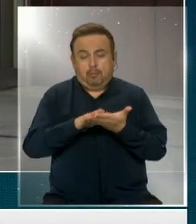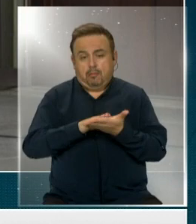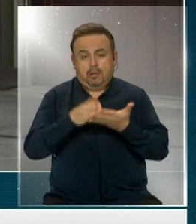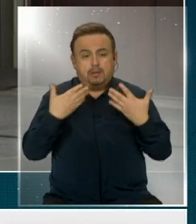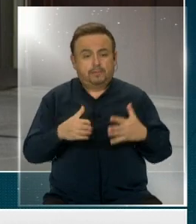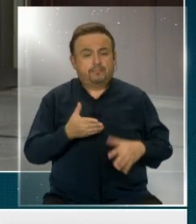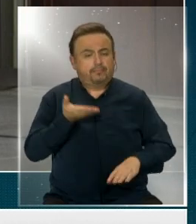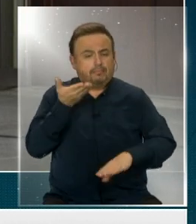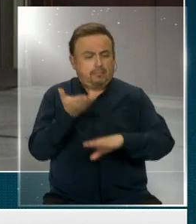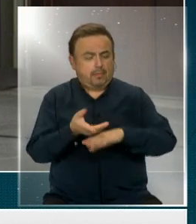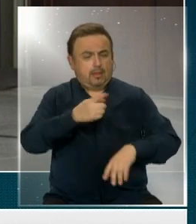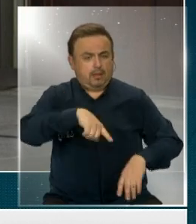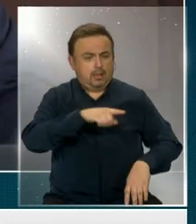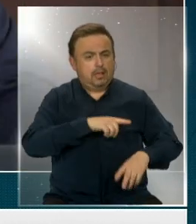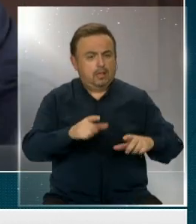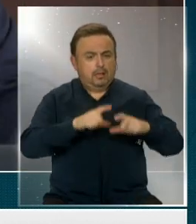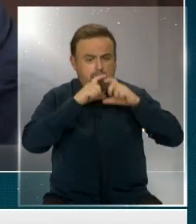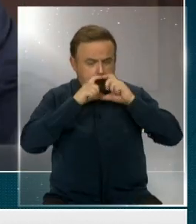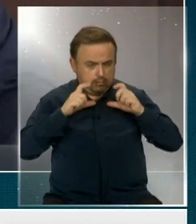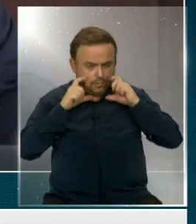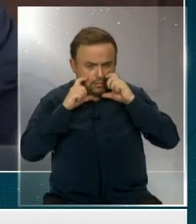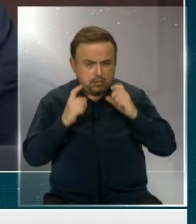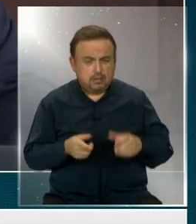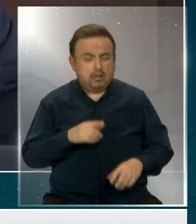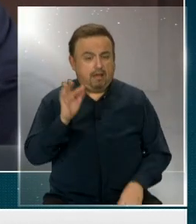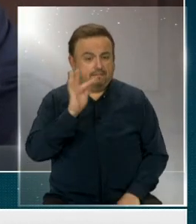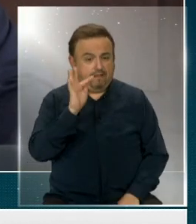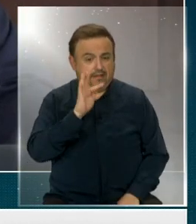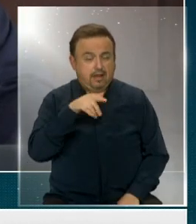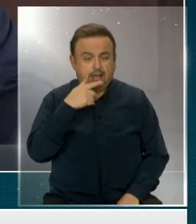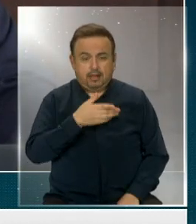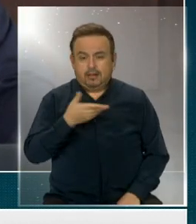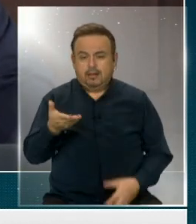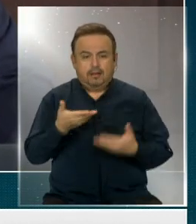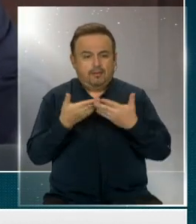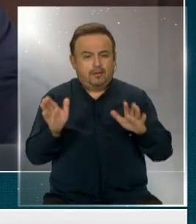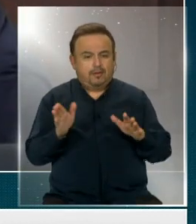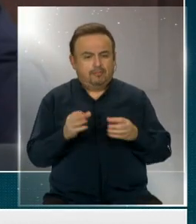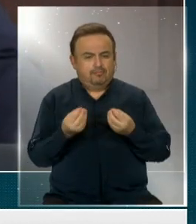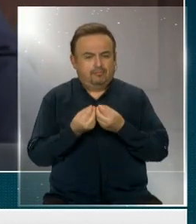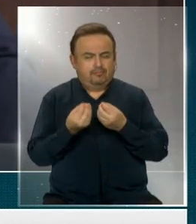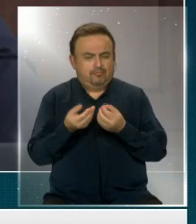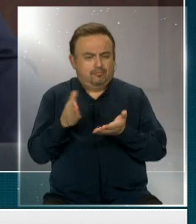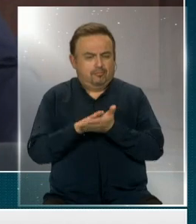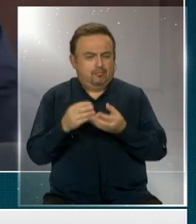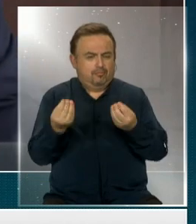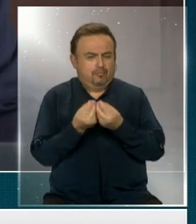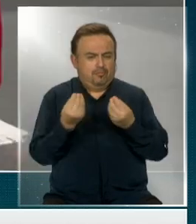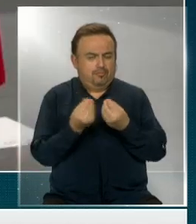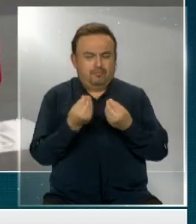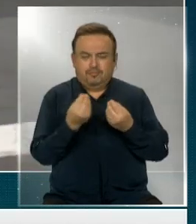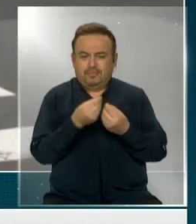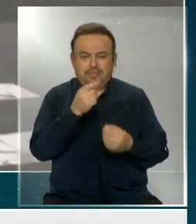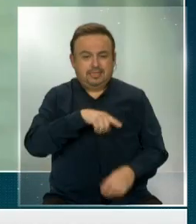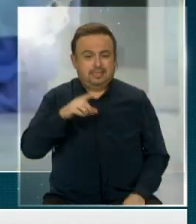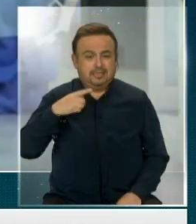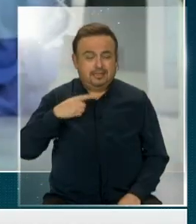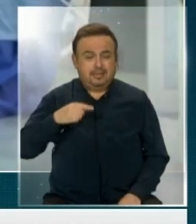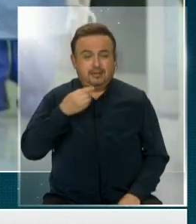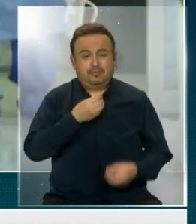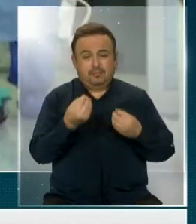ejemplo, exigir que la gente utilizara mascarillas en febrero, se habría evitado la muerte de miles de